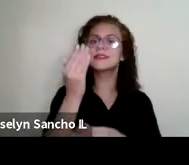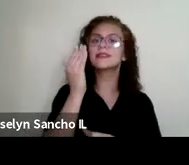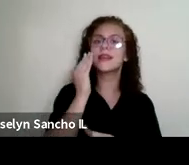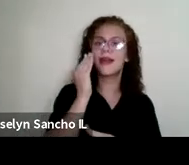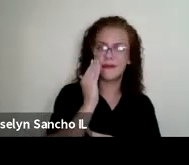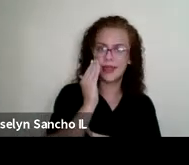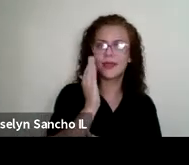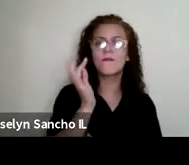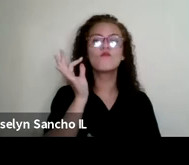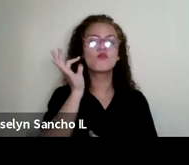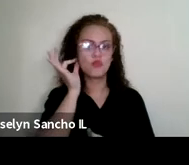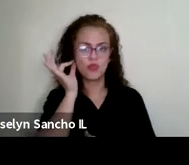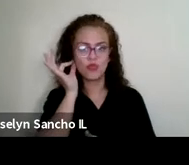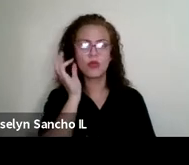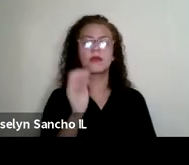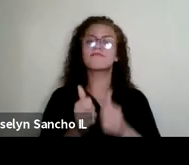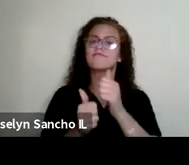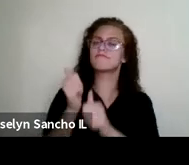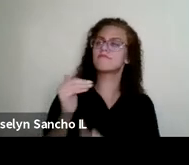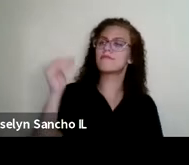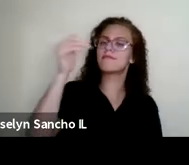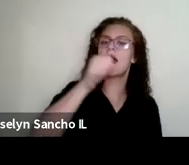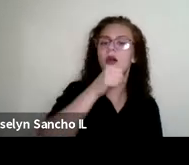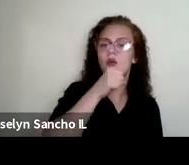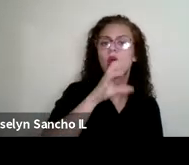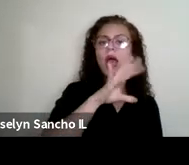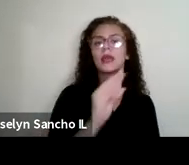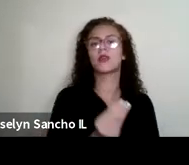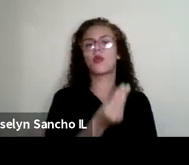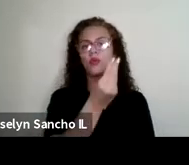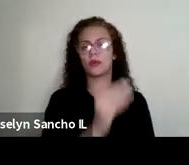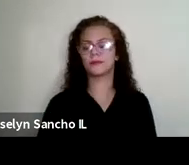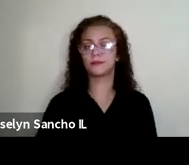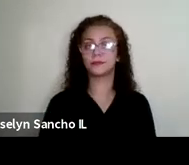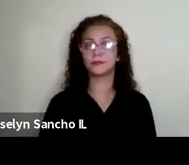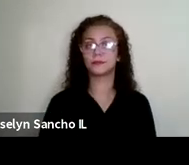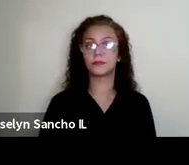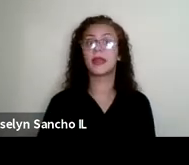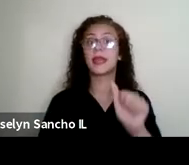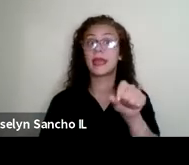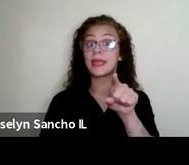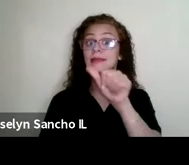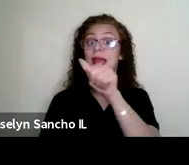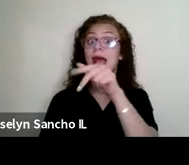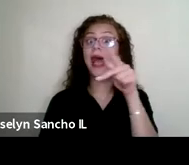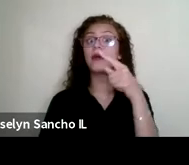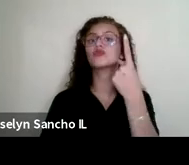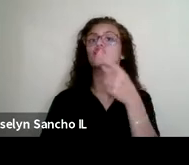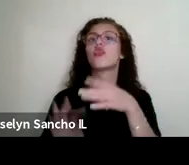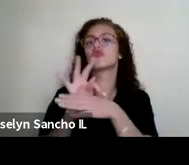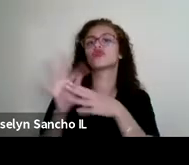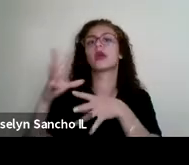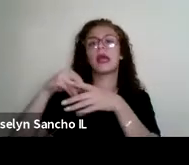entre mujeres mayores y jóvenes. Es una aplicación que solo funciona dentro